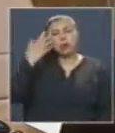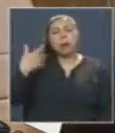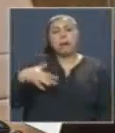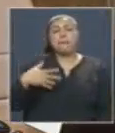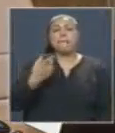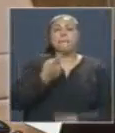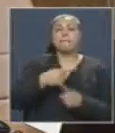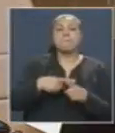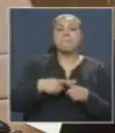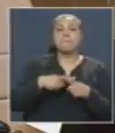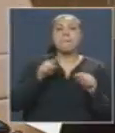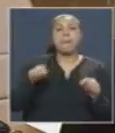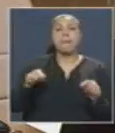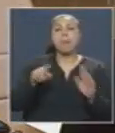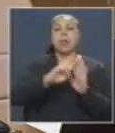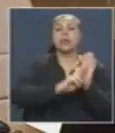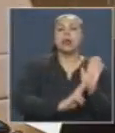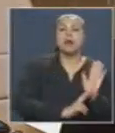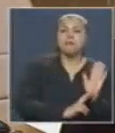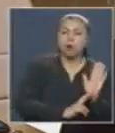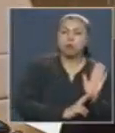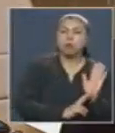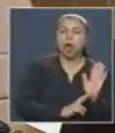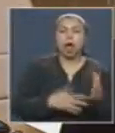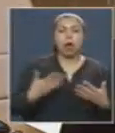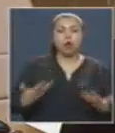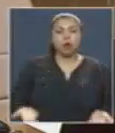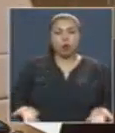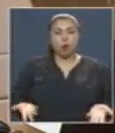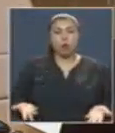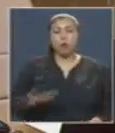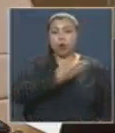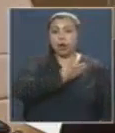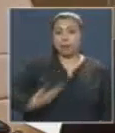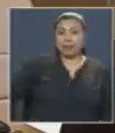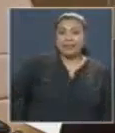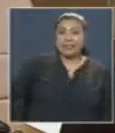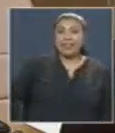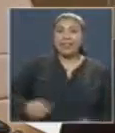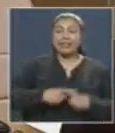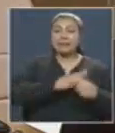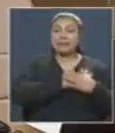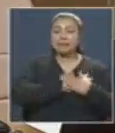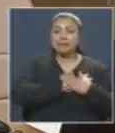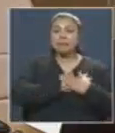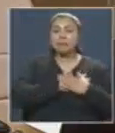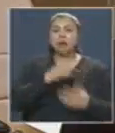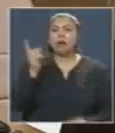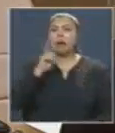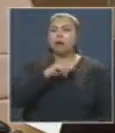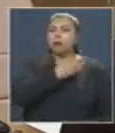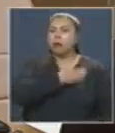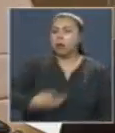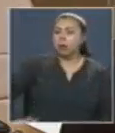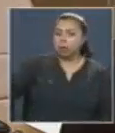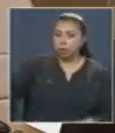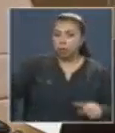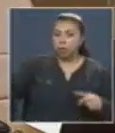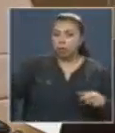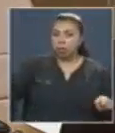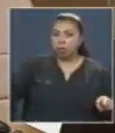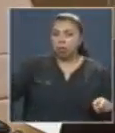además de ese intento de reforma, cómo la presidenta Bachelet, al final de su mandato,